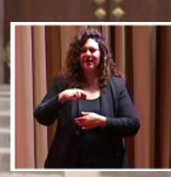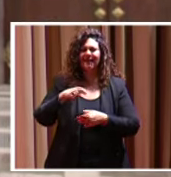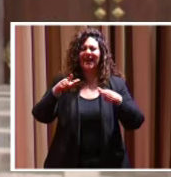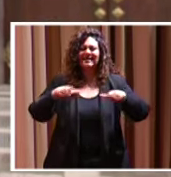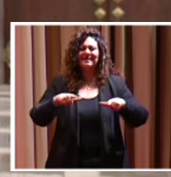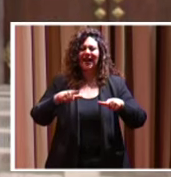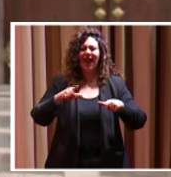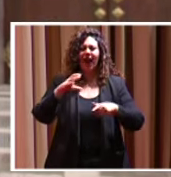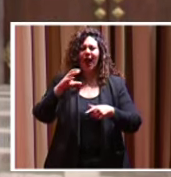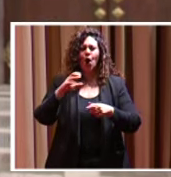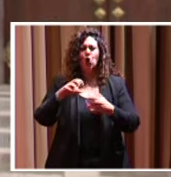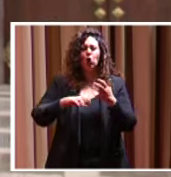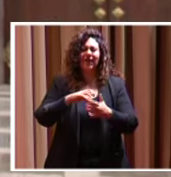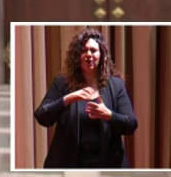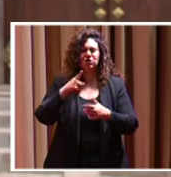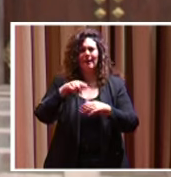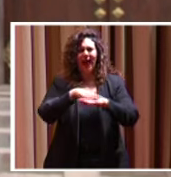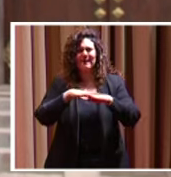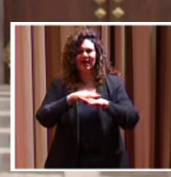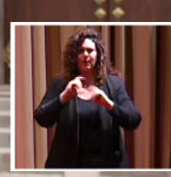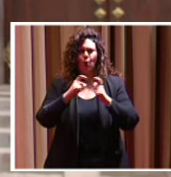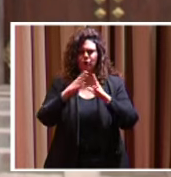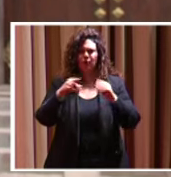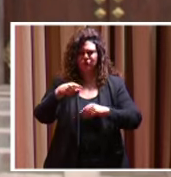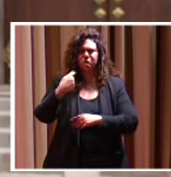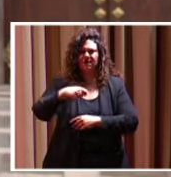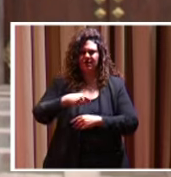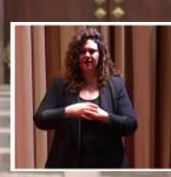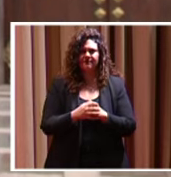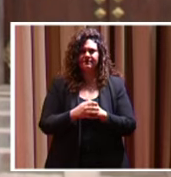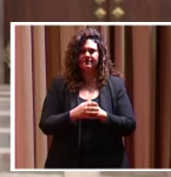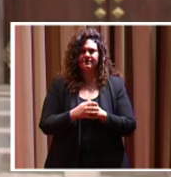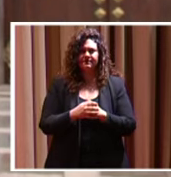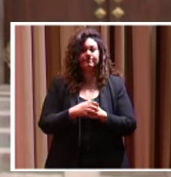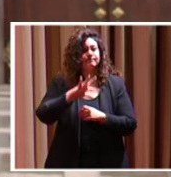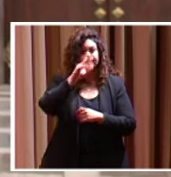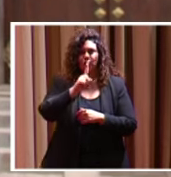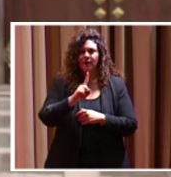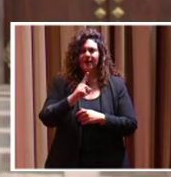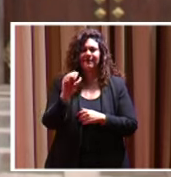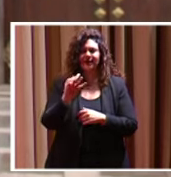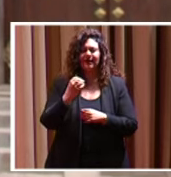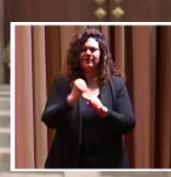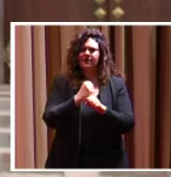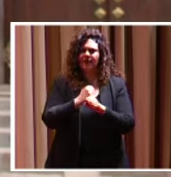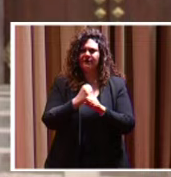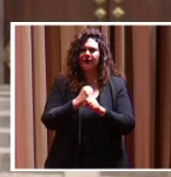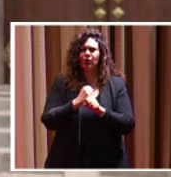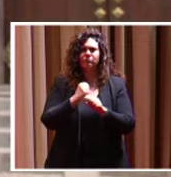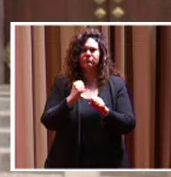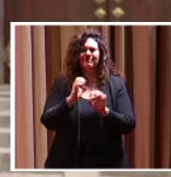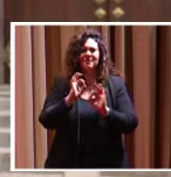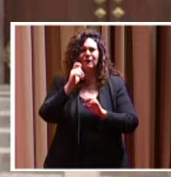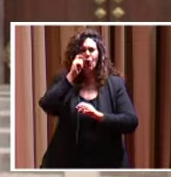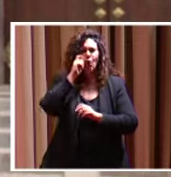lo Contencioso y Administrativo de la Junta de Andalucía. También no podemos olvidar el trabajo que desempeñó en su labor